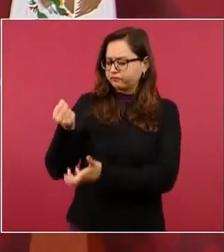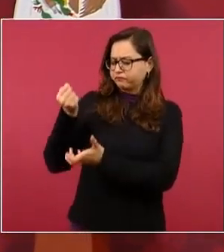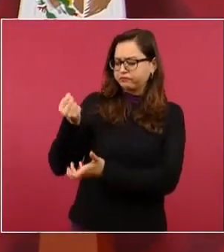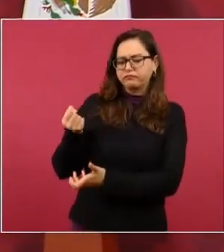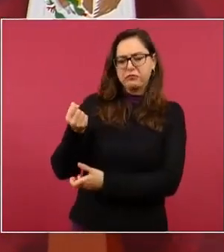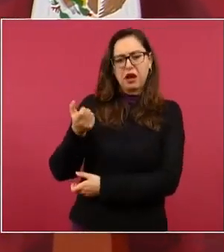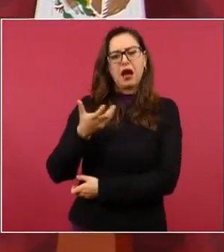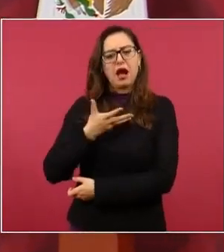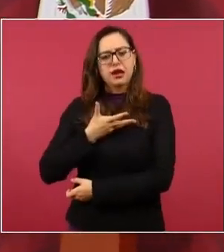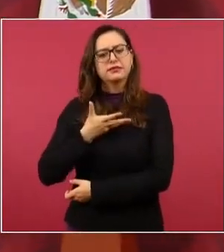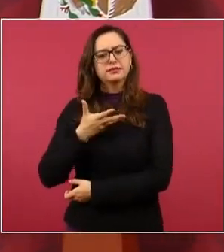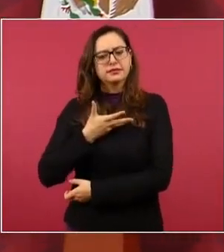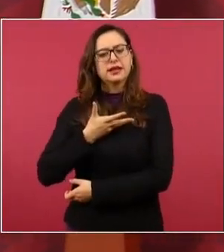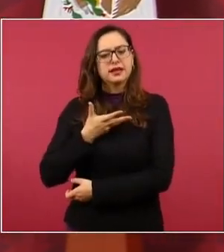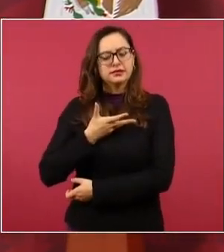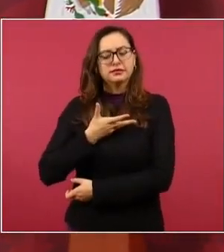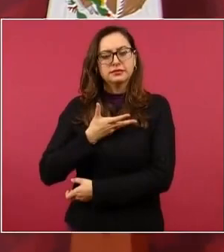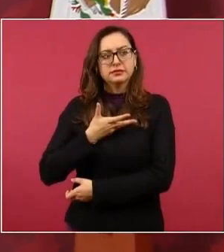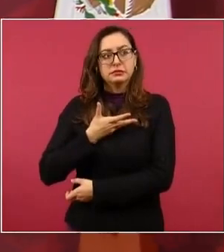No